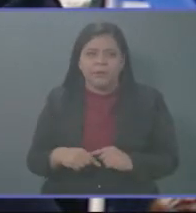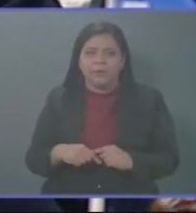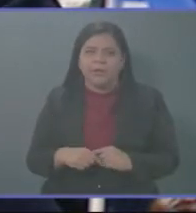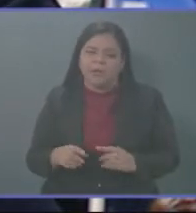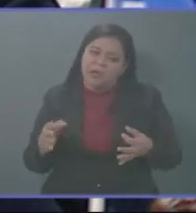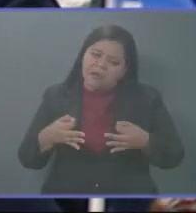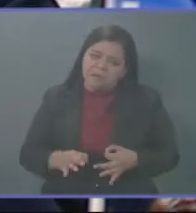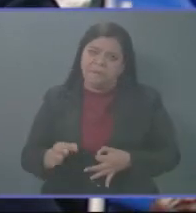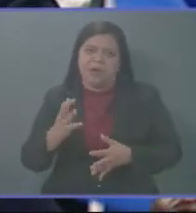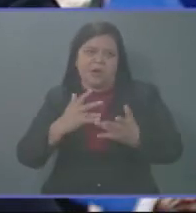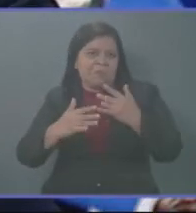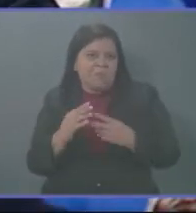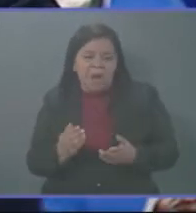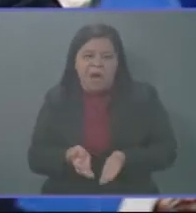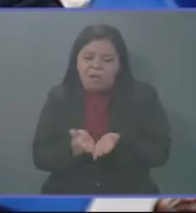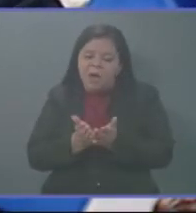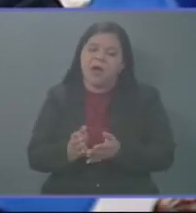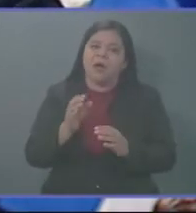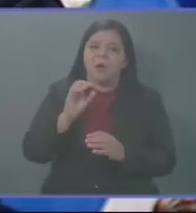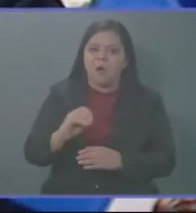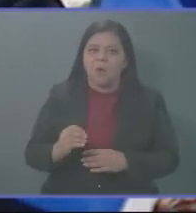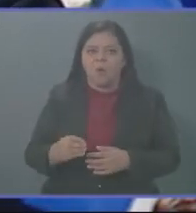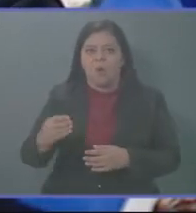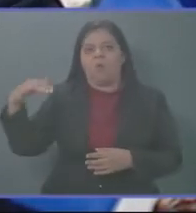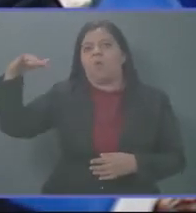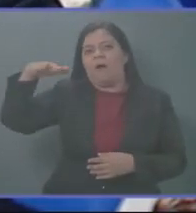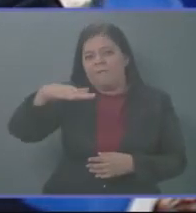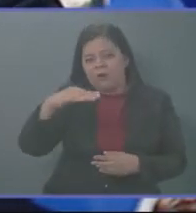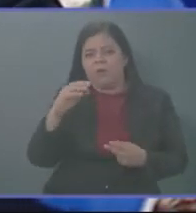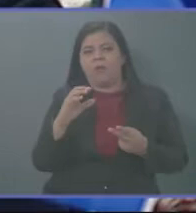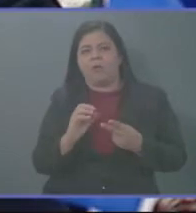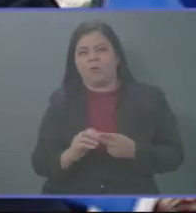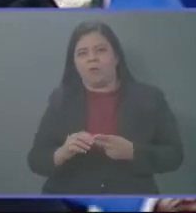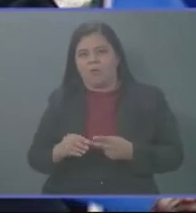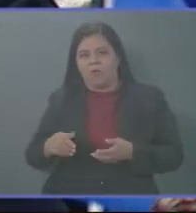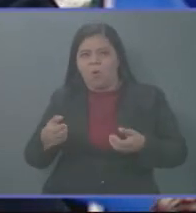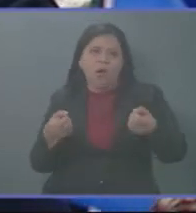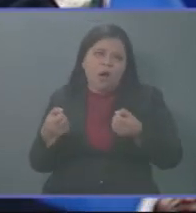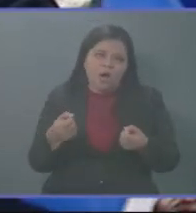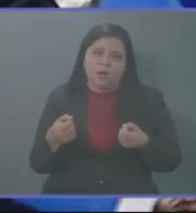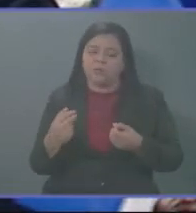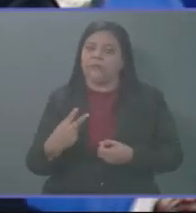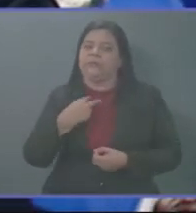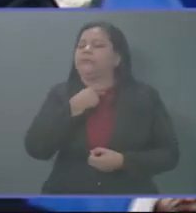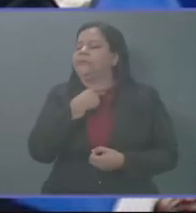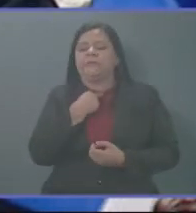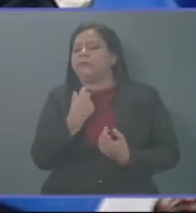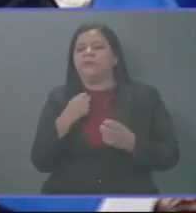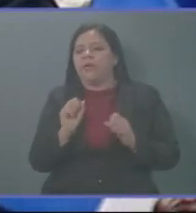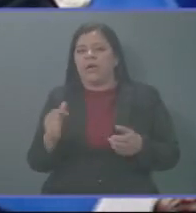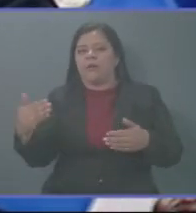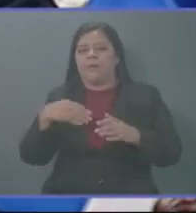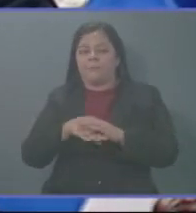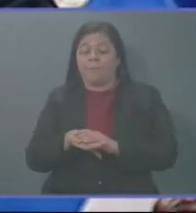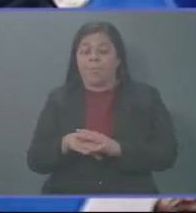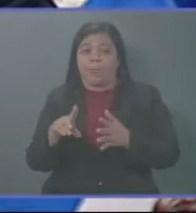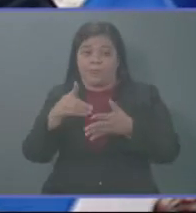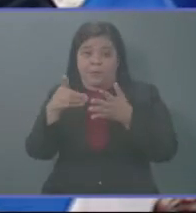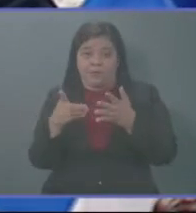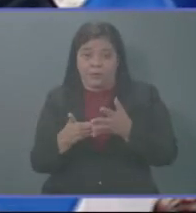o vía terrestre. El decreto que se autorizó en ningún